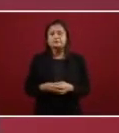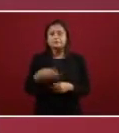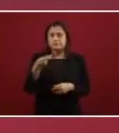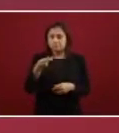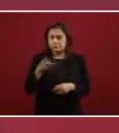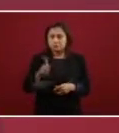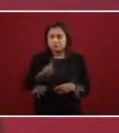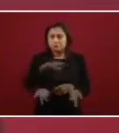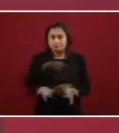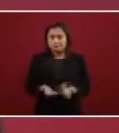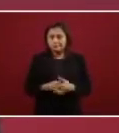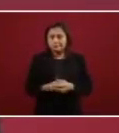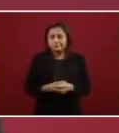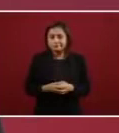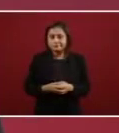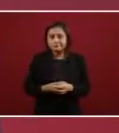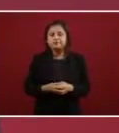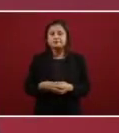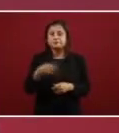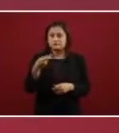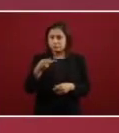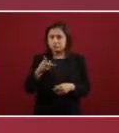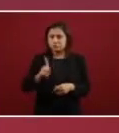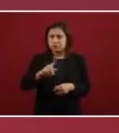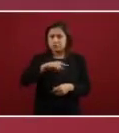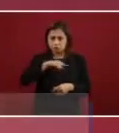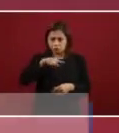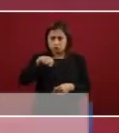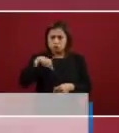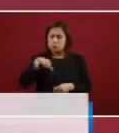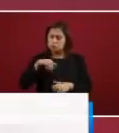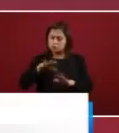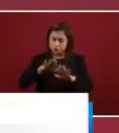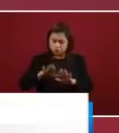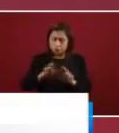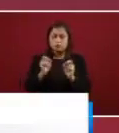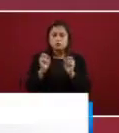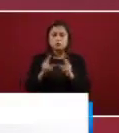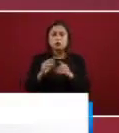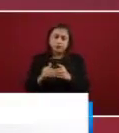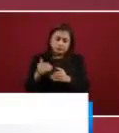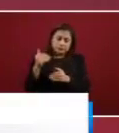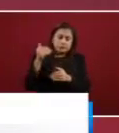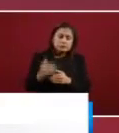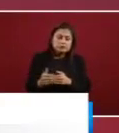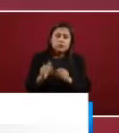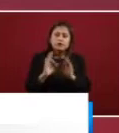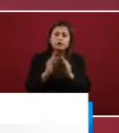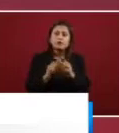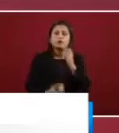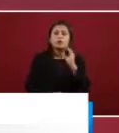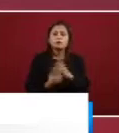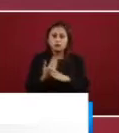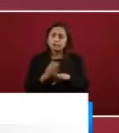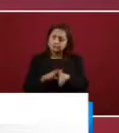estrategia de seguridad vamos a salir adelante con la nueva estrategia lo otro es lo